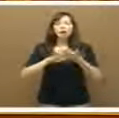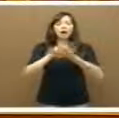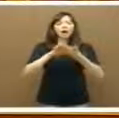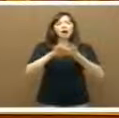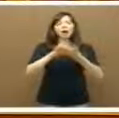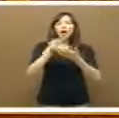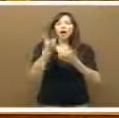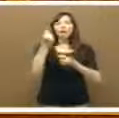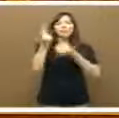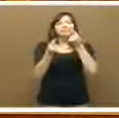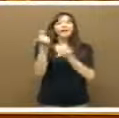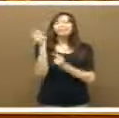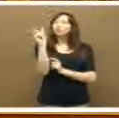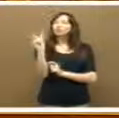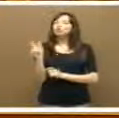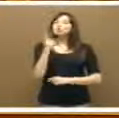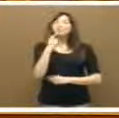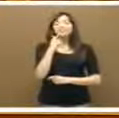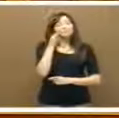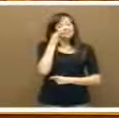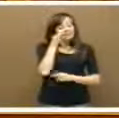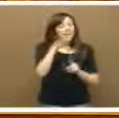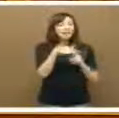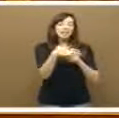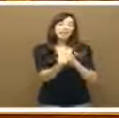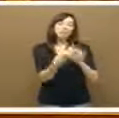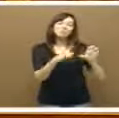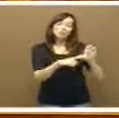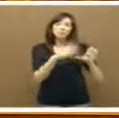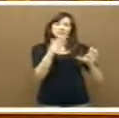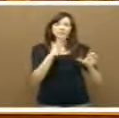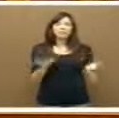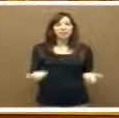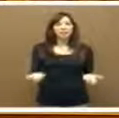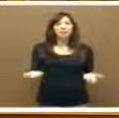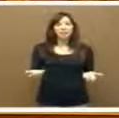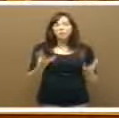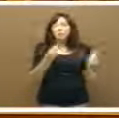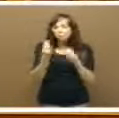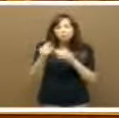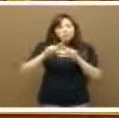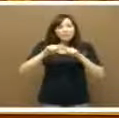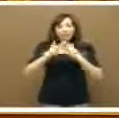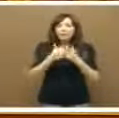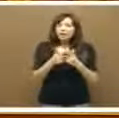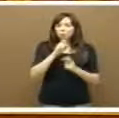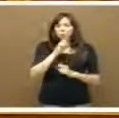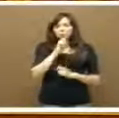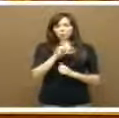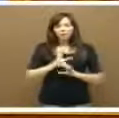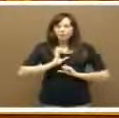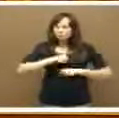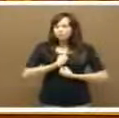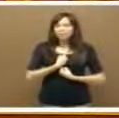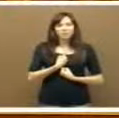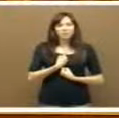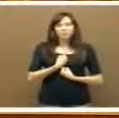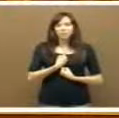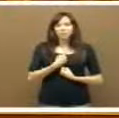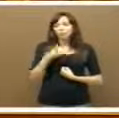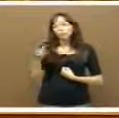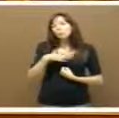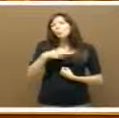reconociendo que la realidad de Extremadura sigue siendo muy triste, para muchísimas familias sigue siendo a sus cosas, angustiosa. Por lo menos